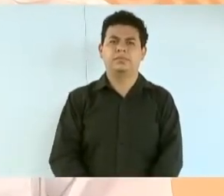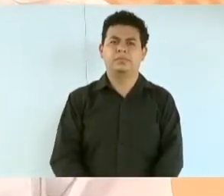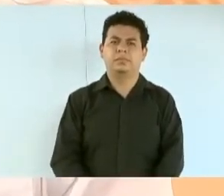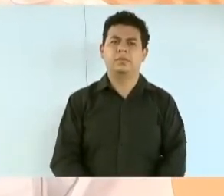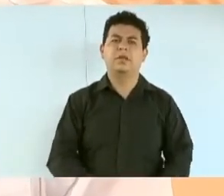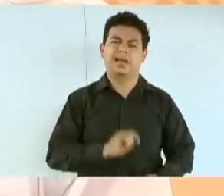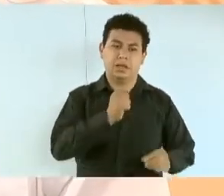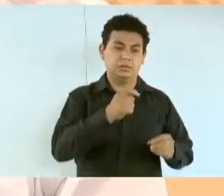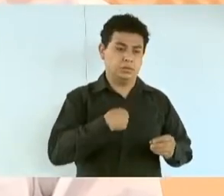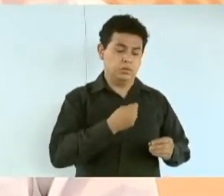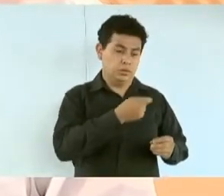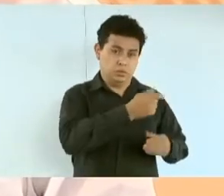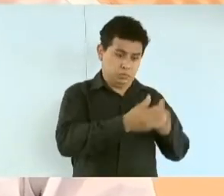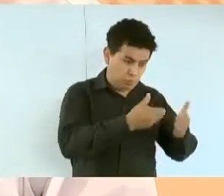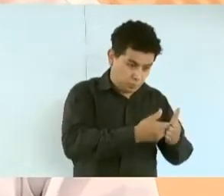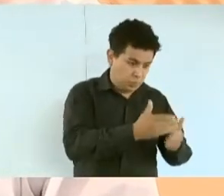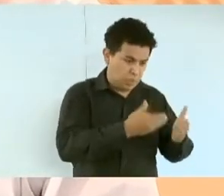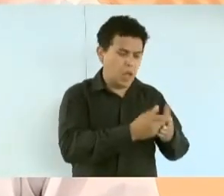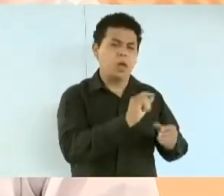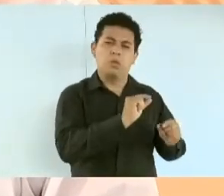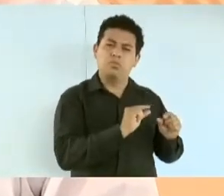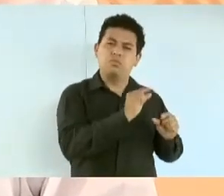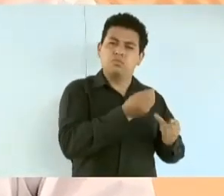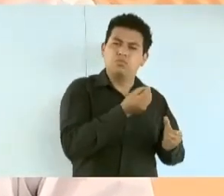hasta llegar a formar parte